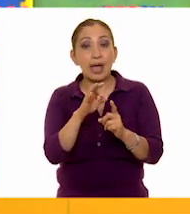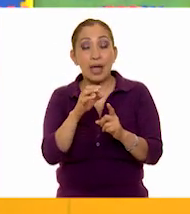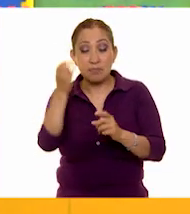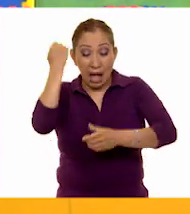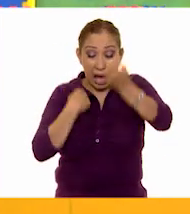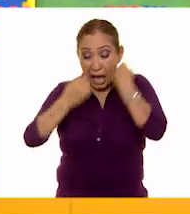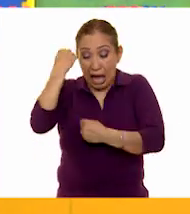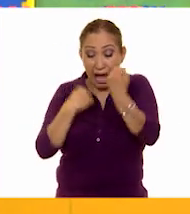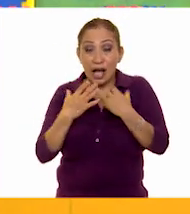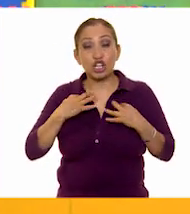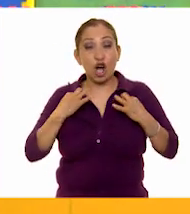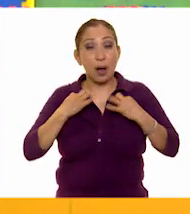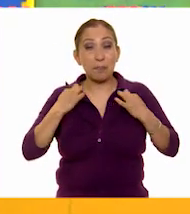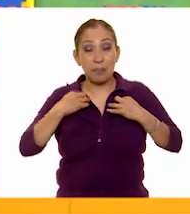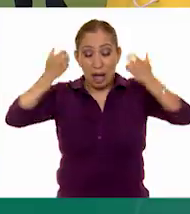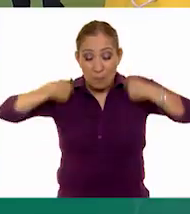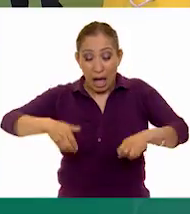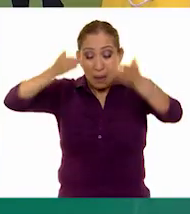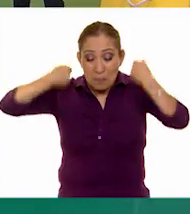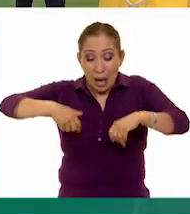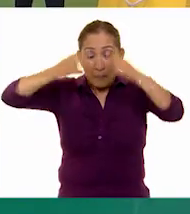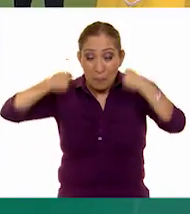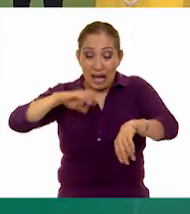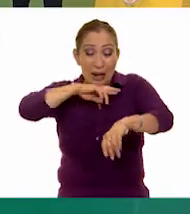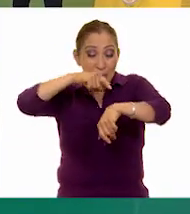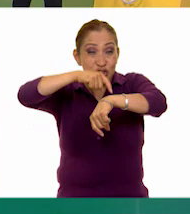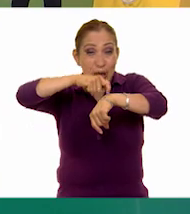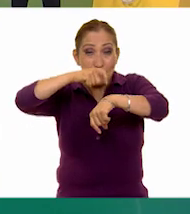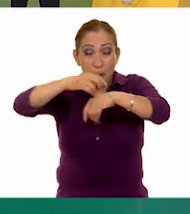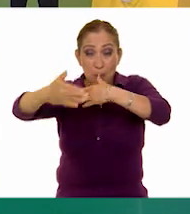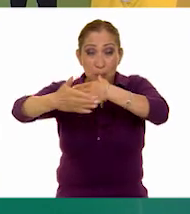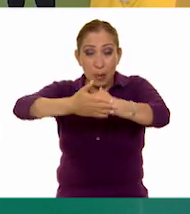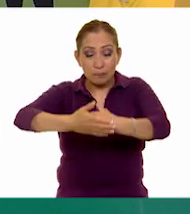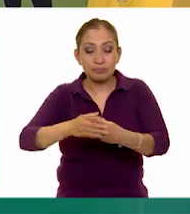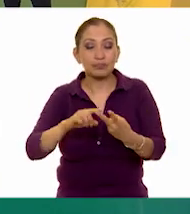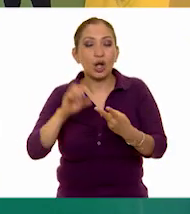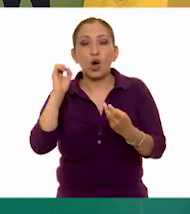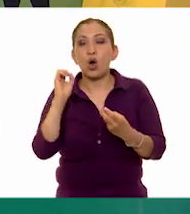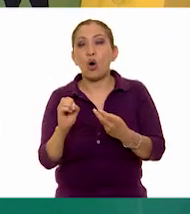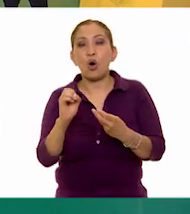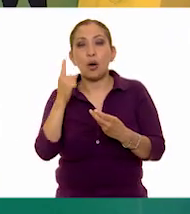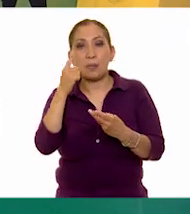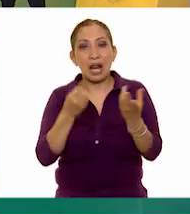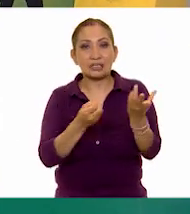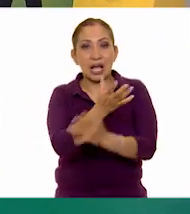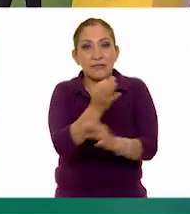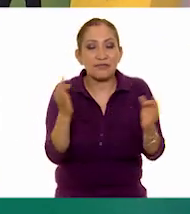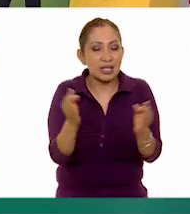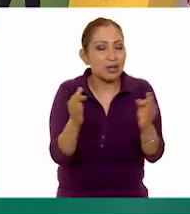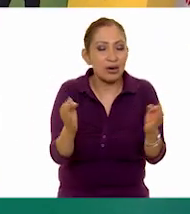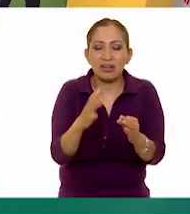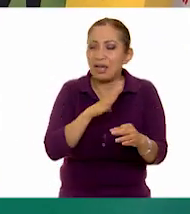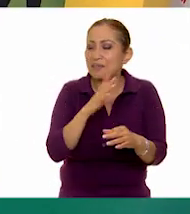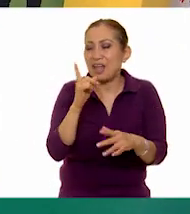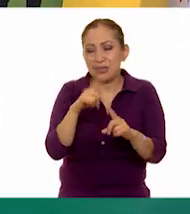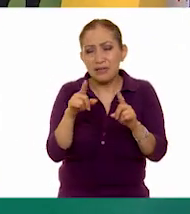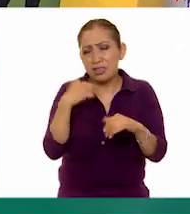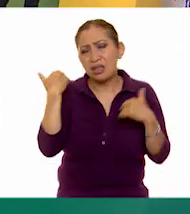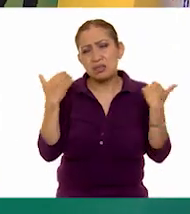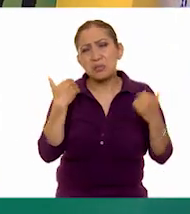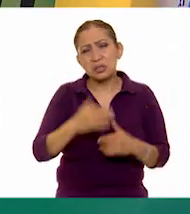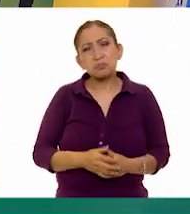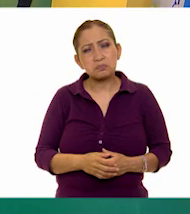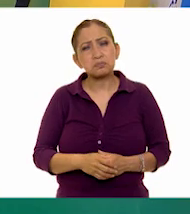ropa unas encima de la otra en el menor tiempo? O para así poder salir al frío. Bueno, había cosas muy